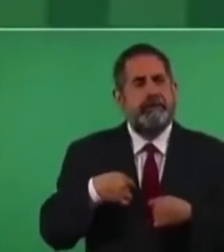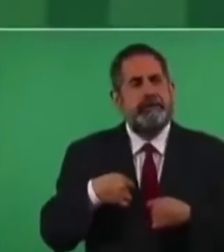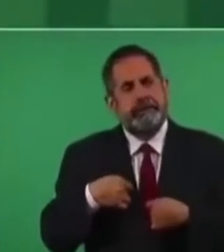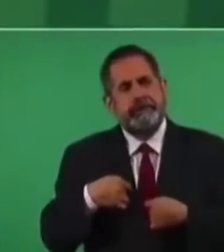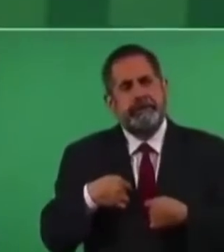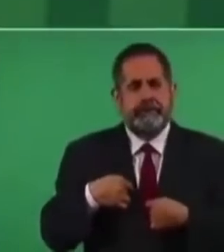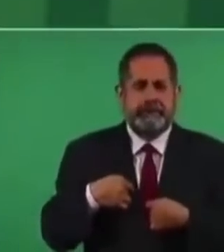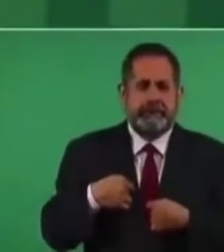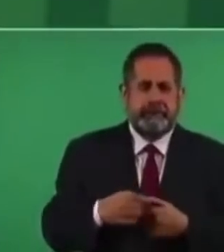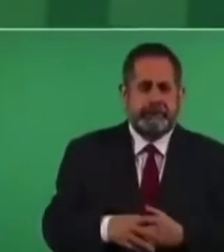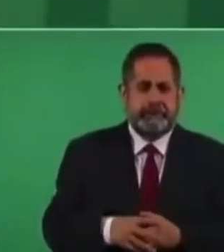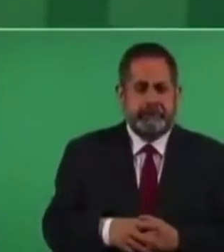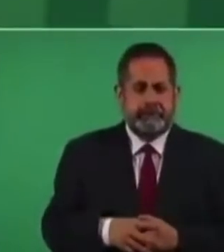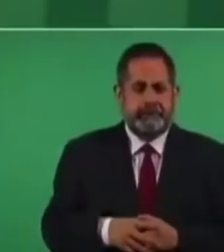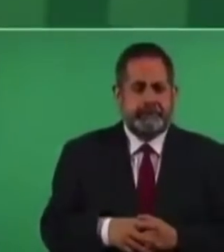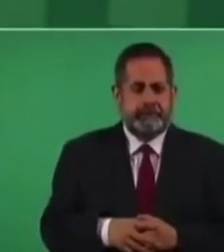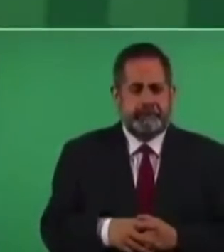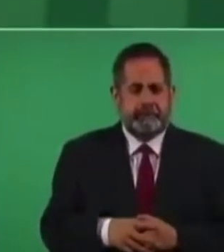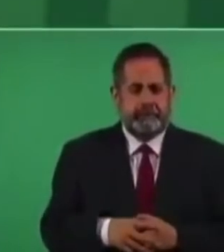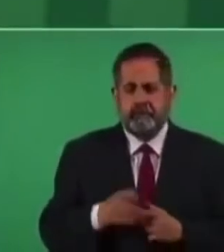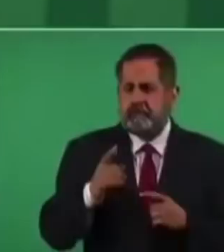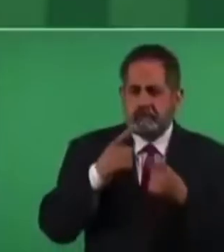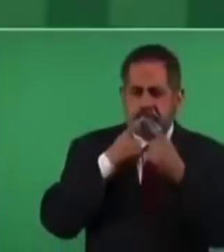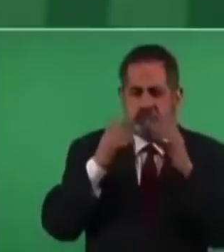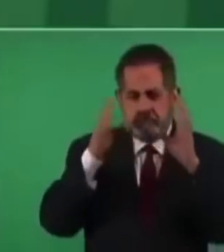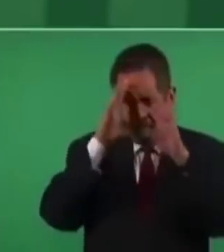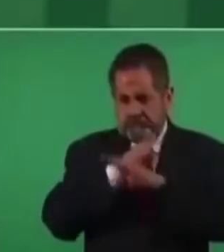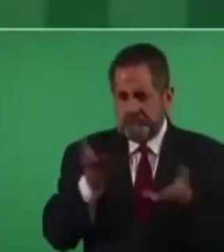pues conciliador